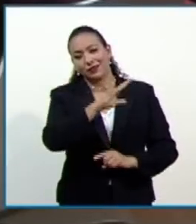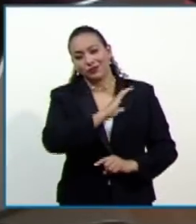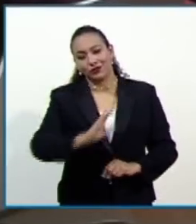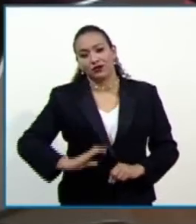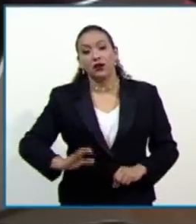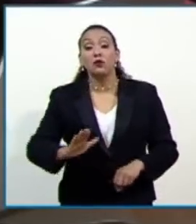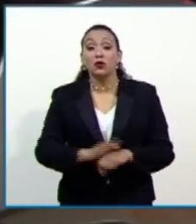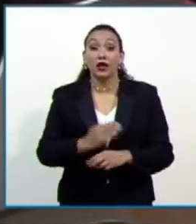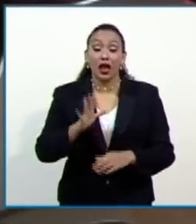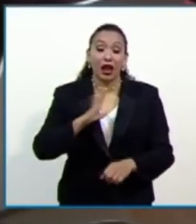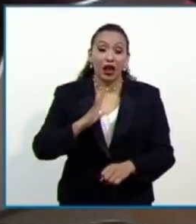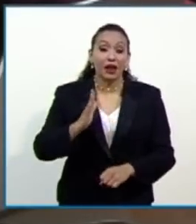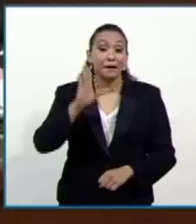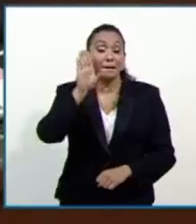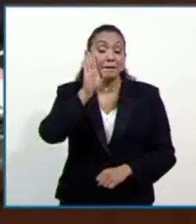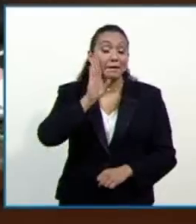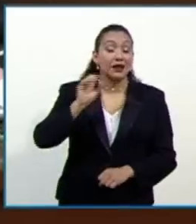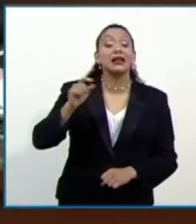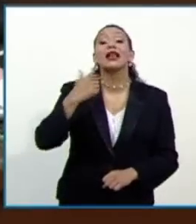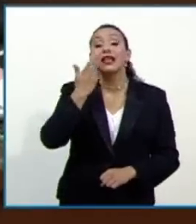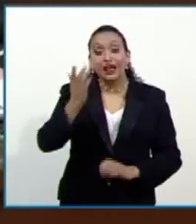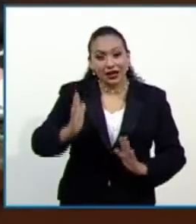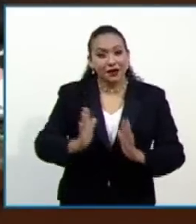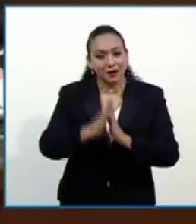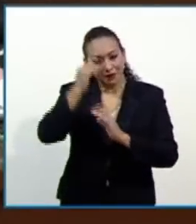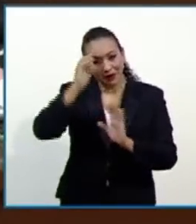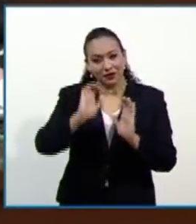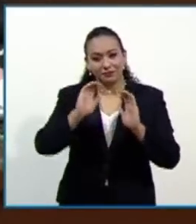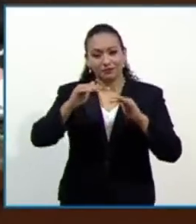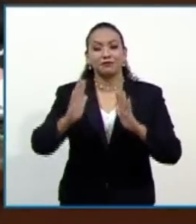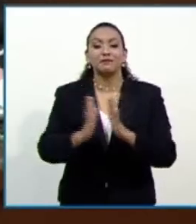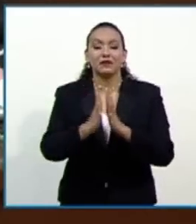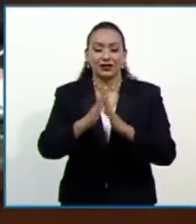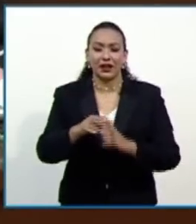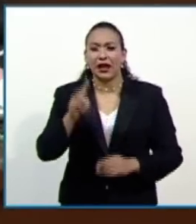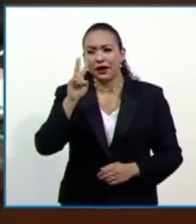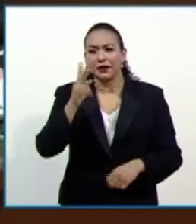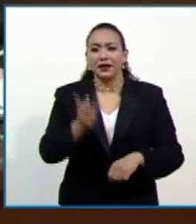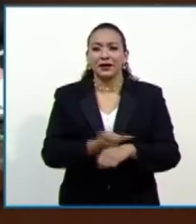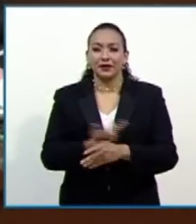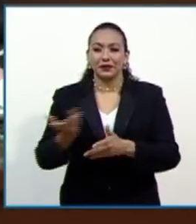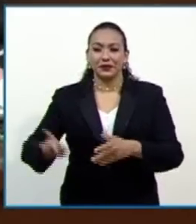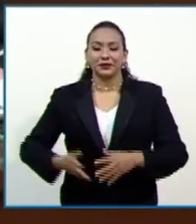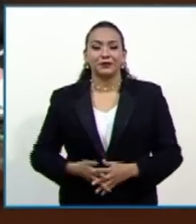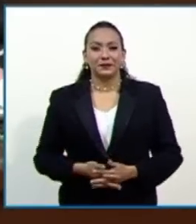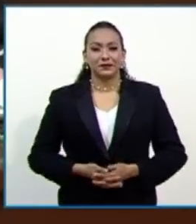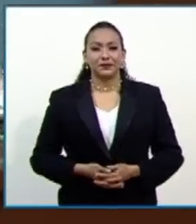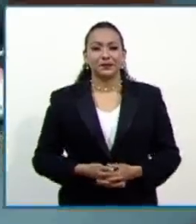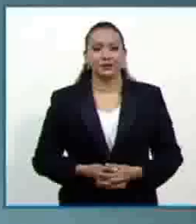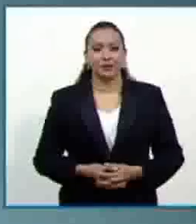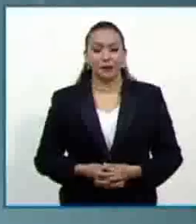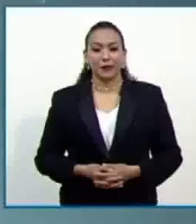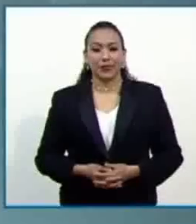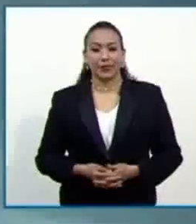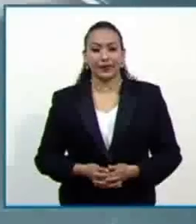de ministras que también participan en el proceso para ocupar un cargo. Escuchemos parte de los argumentos.